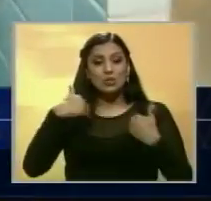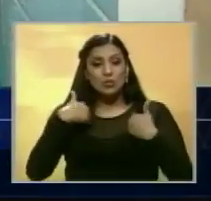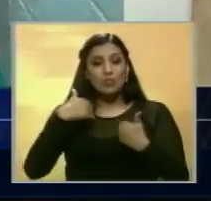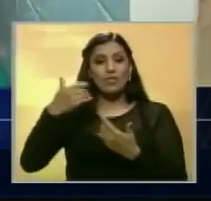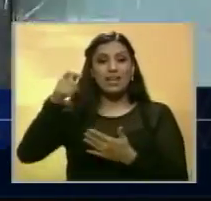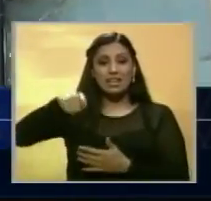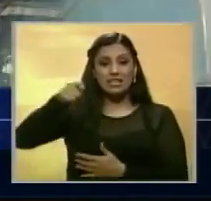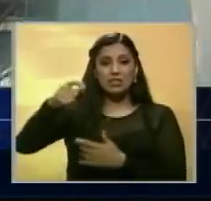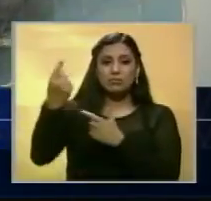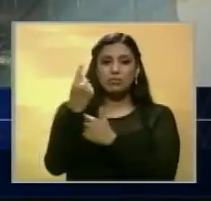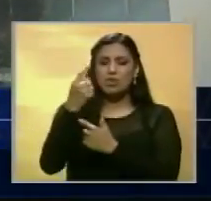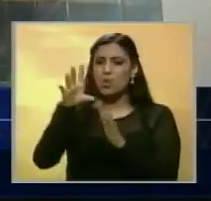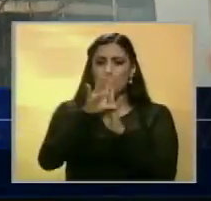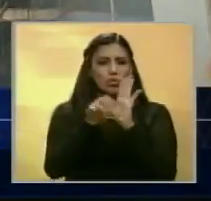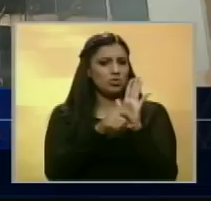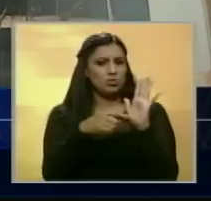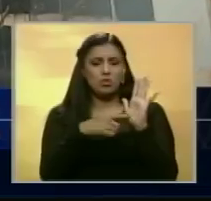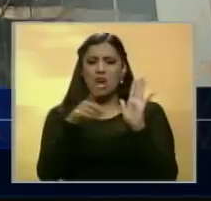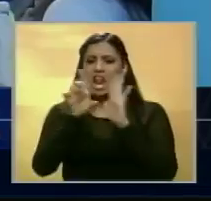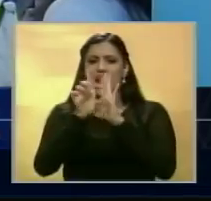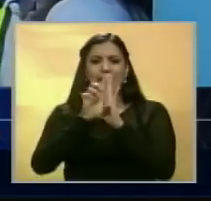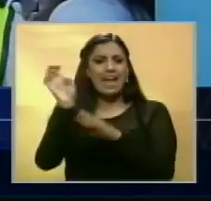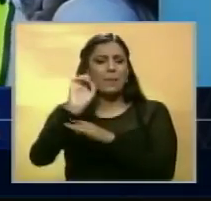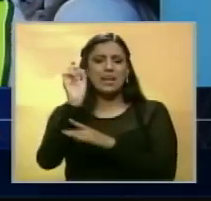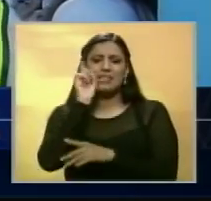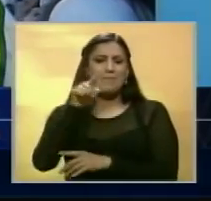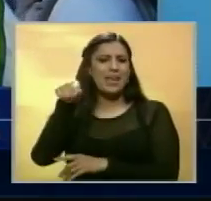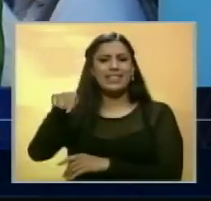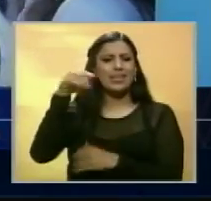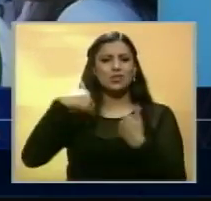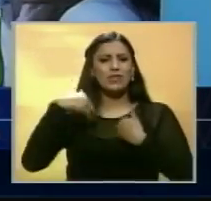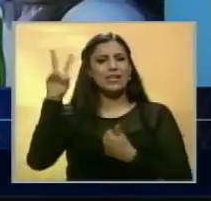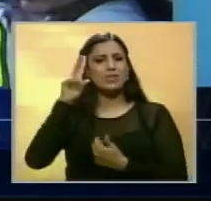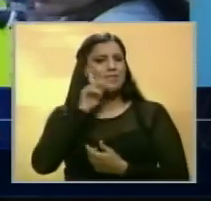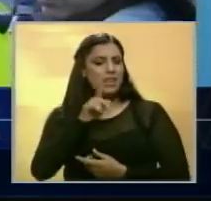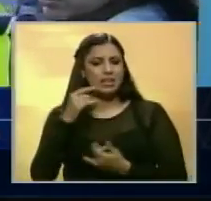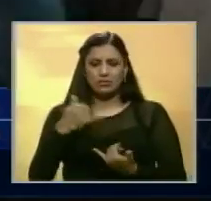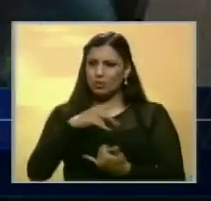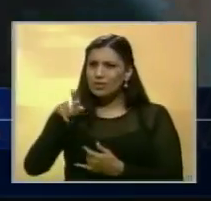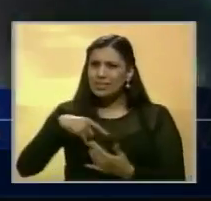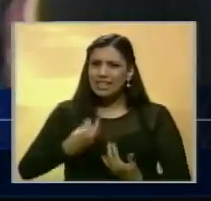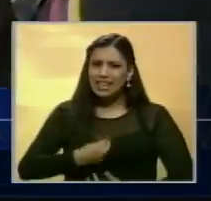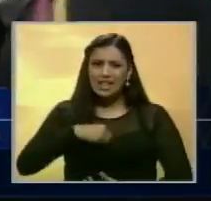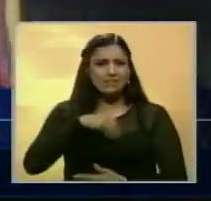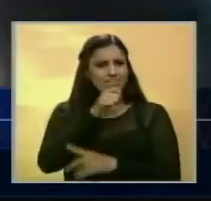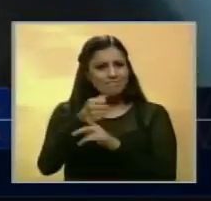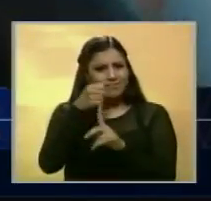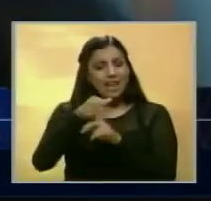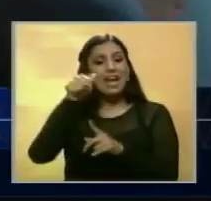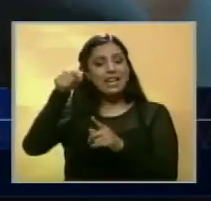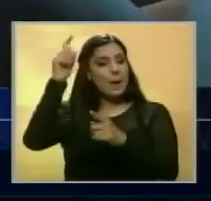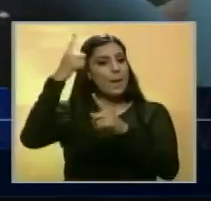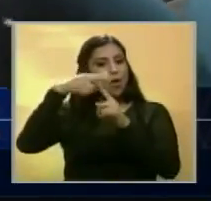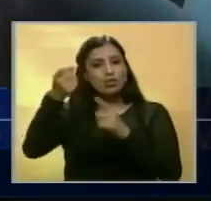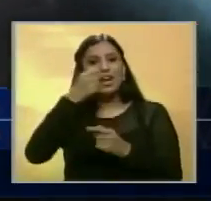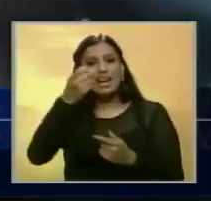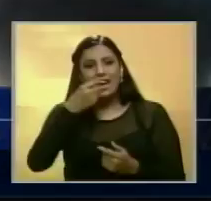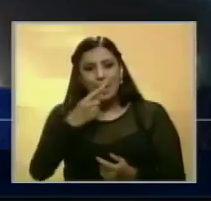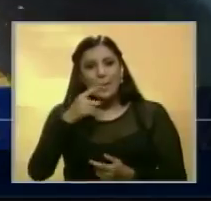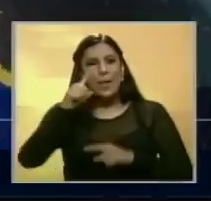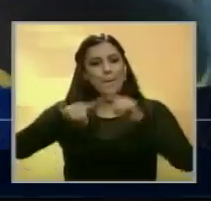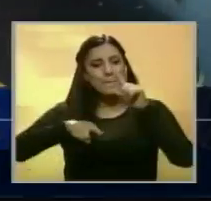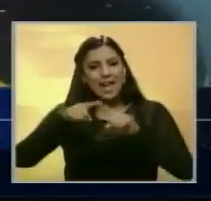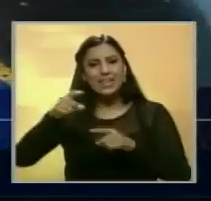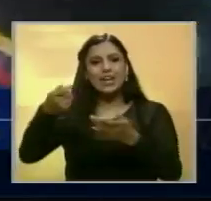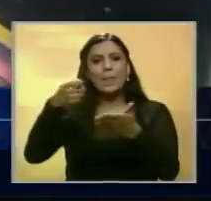del TCJ que declaró inconstitucional la Ley de Emergencia en Salud, insistirán en hacer que ingresen al país medicinas e